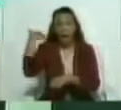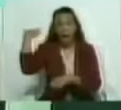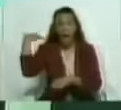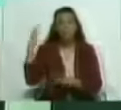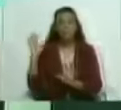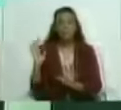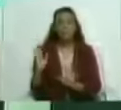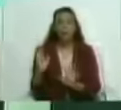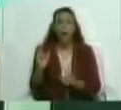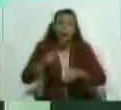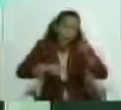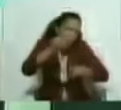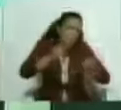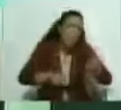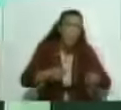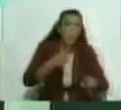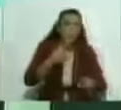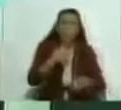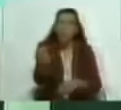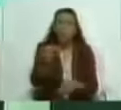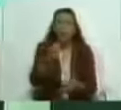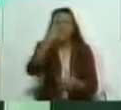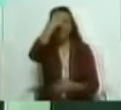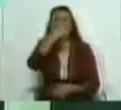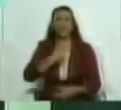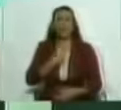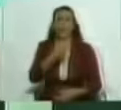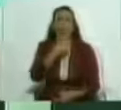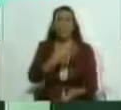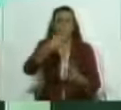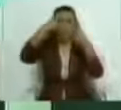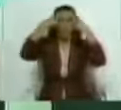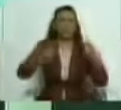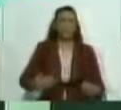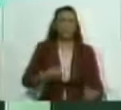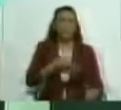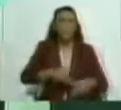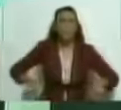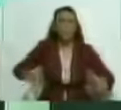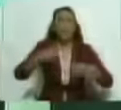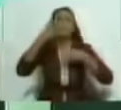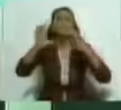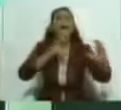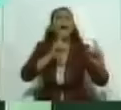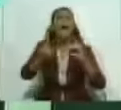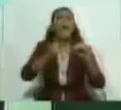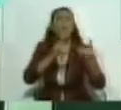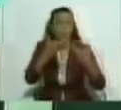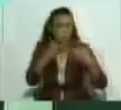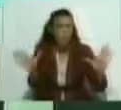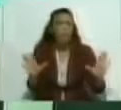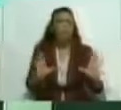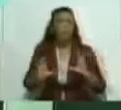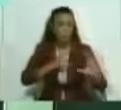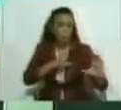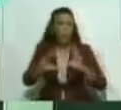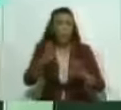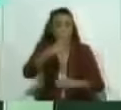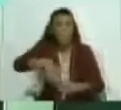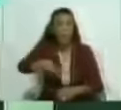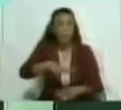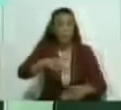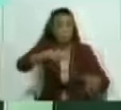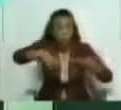que algunos dijeron que no tenía facultad para abrir un proceso de diálogo democrático, para que todos